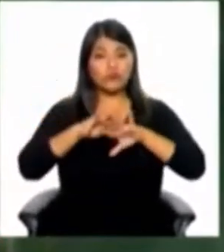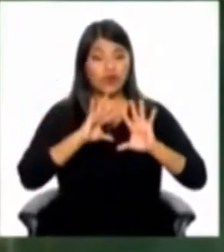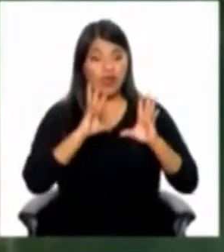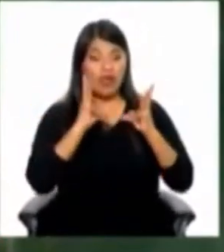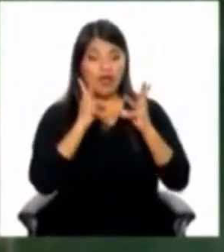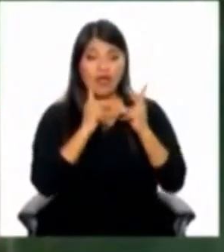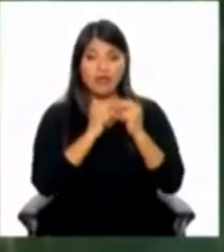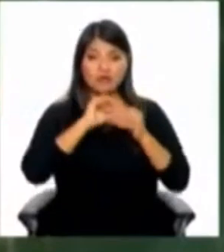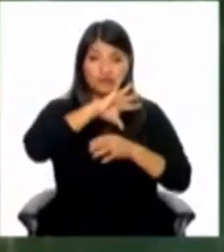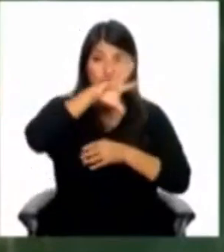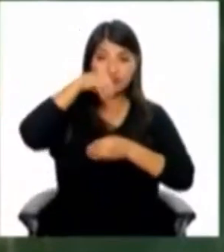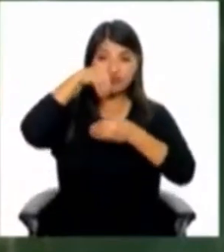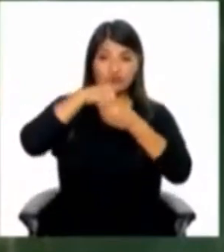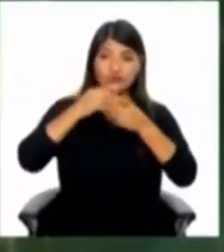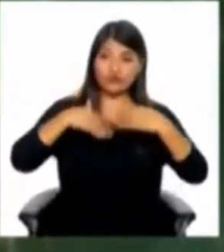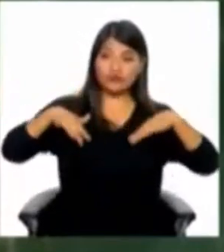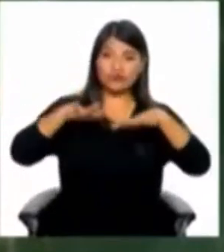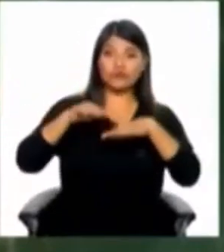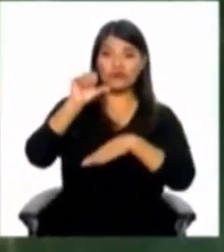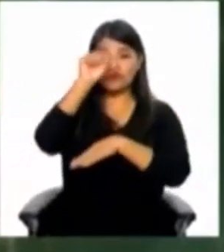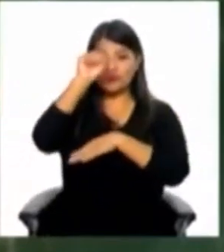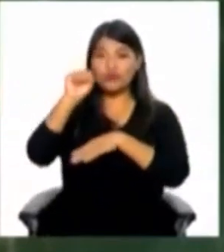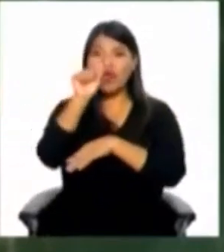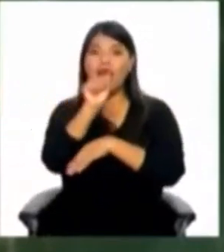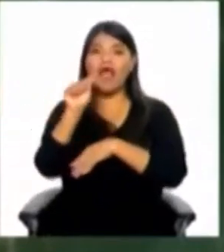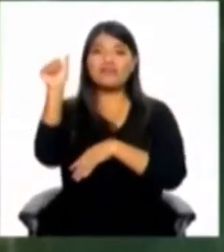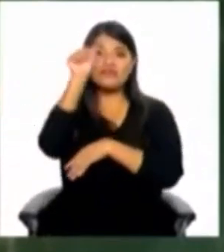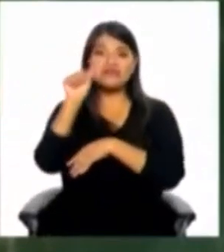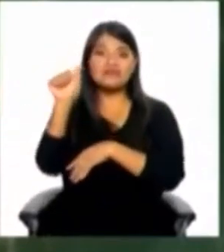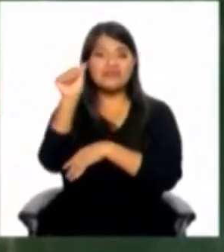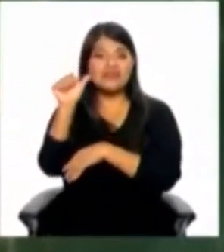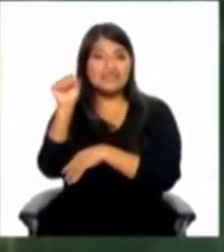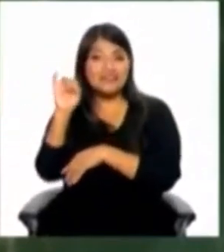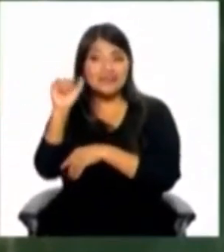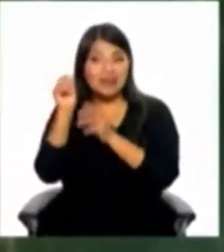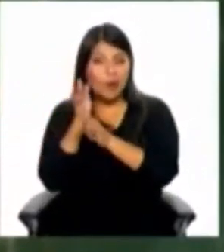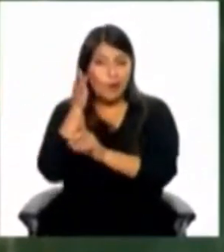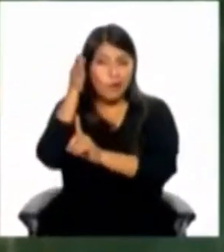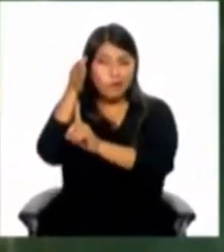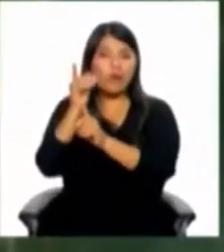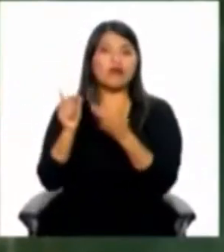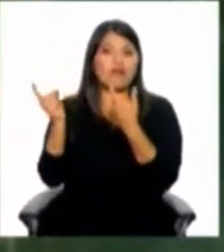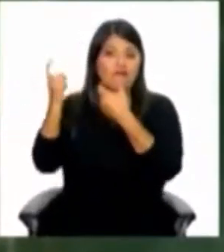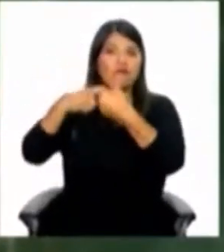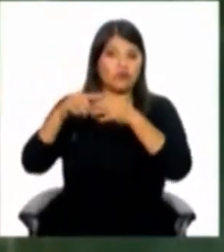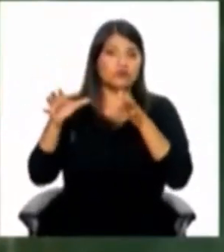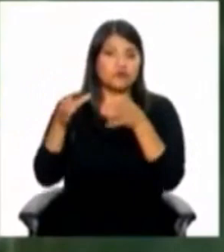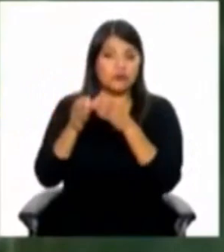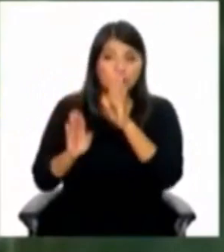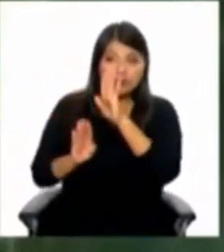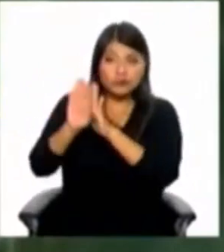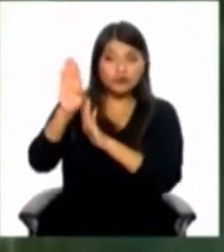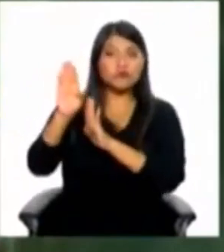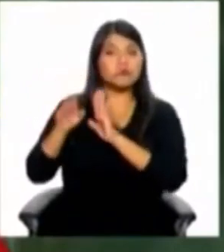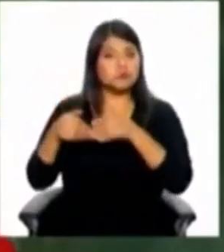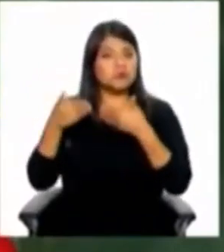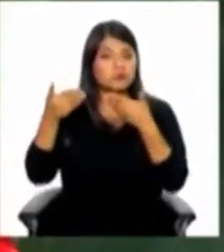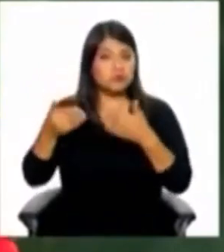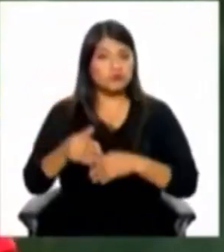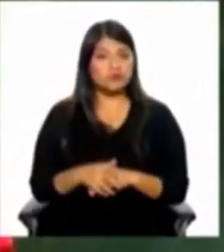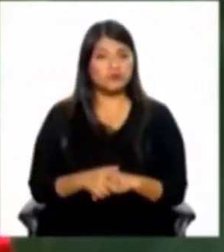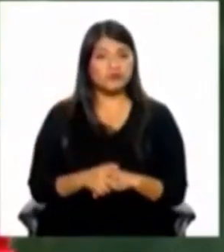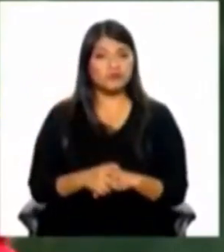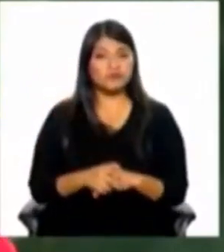Asociación de Naciones del Sudeste Asiático, ASEAN, con miras a ser socios en el desarrollo. Reitero